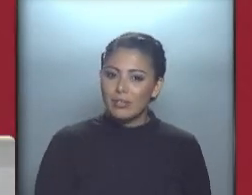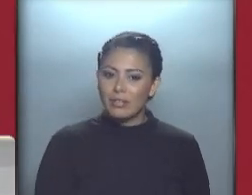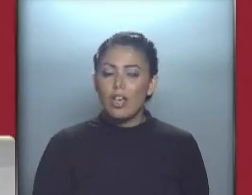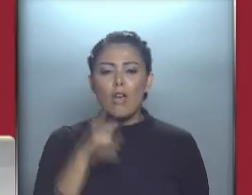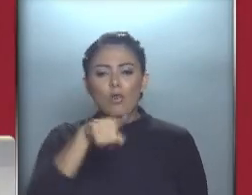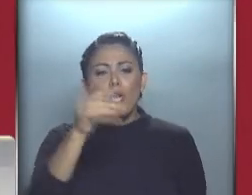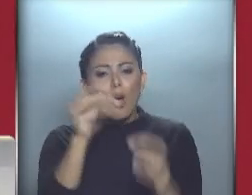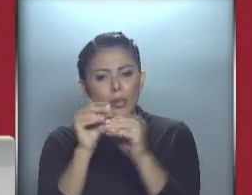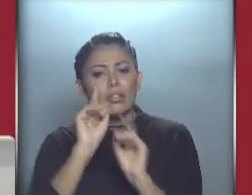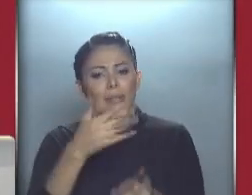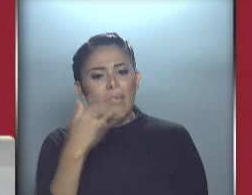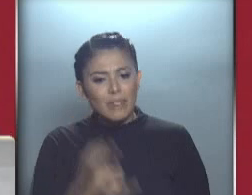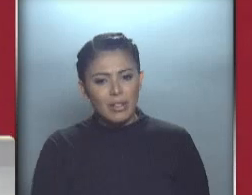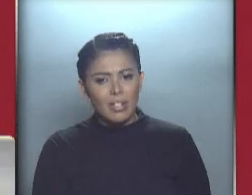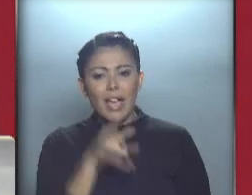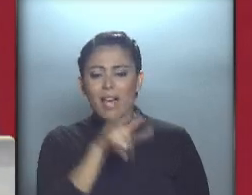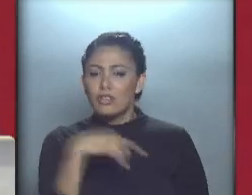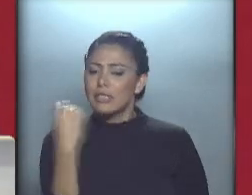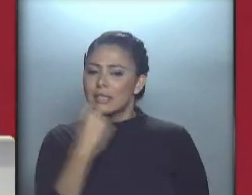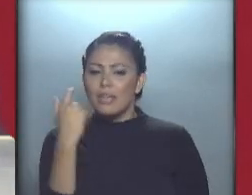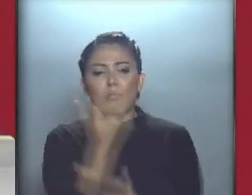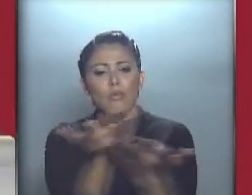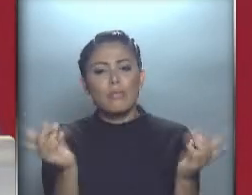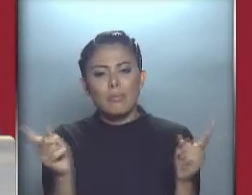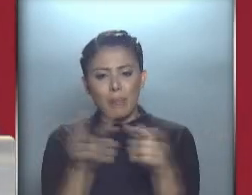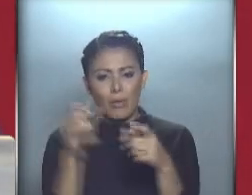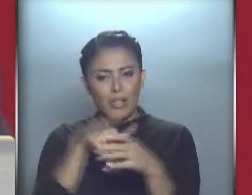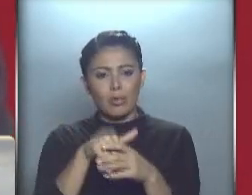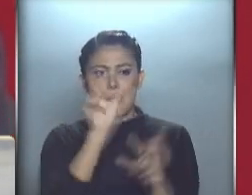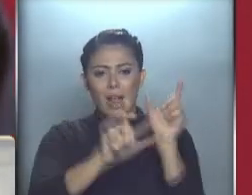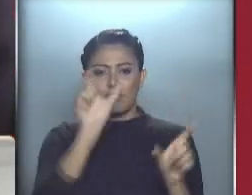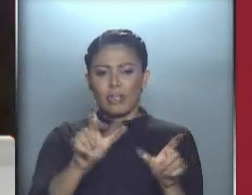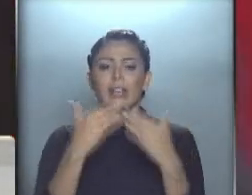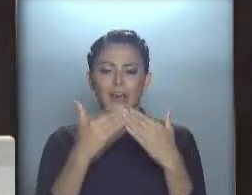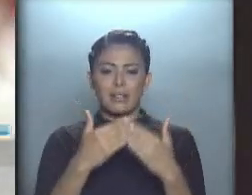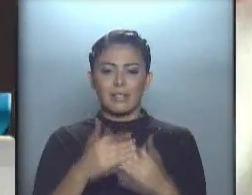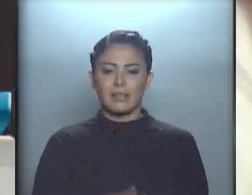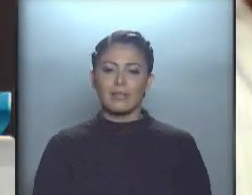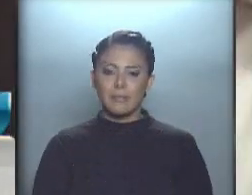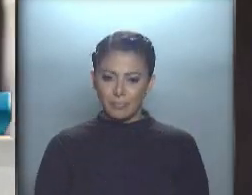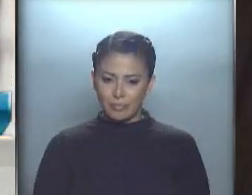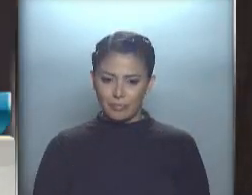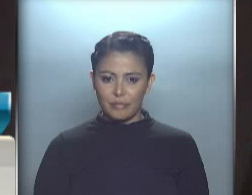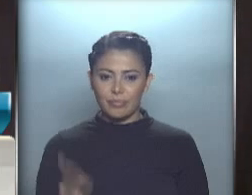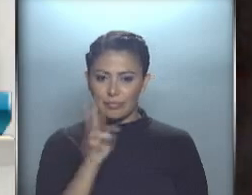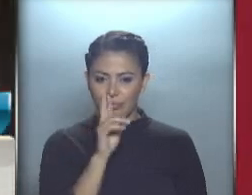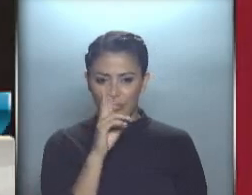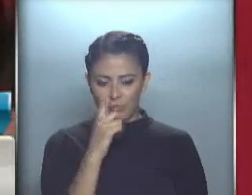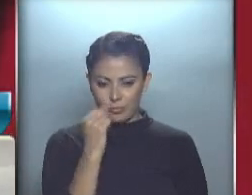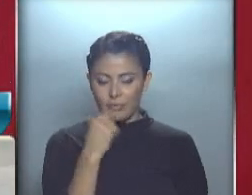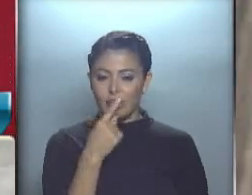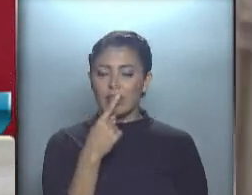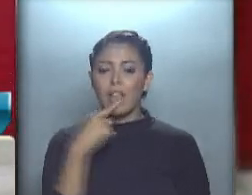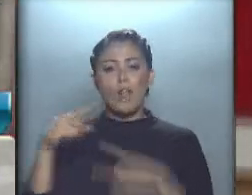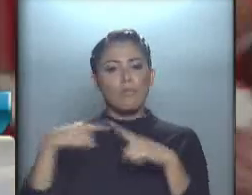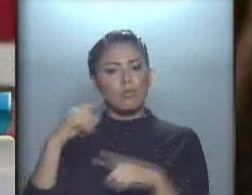tus compañeros sí existen. Y eso es lo que estamos tratando de reflejar en la película. Seres humanos. Muchas gracias. La productora chilena Faula